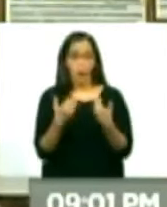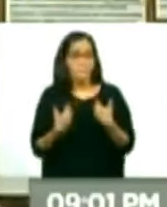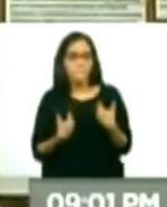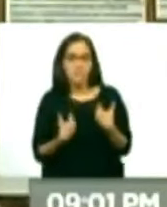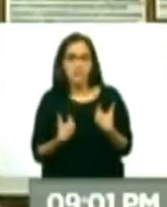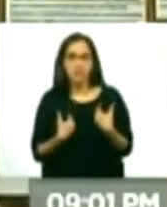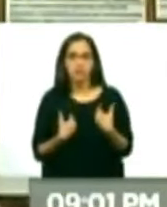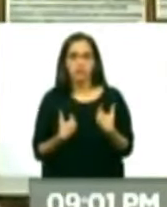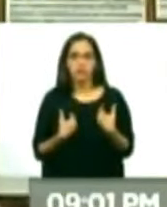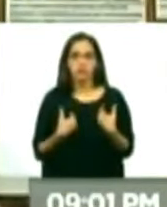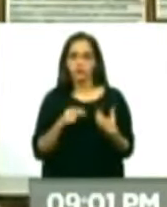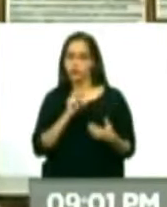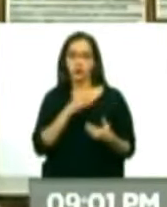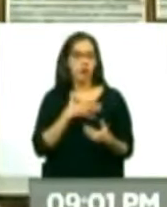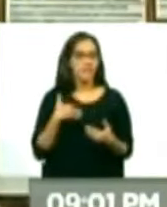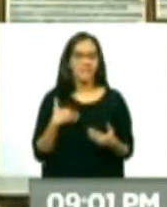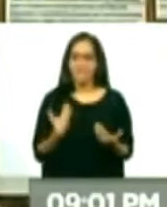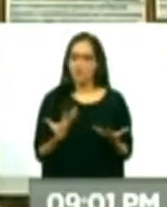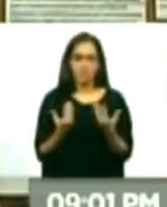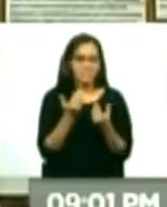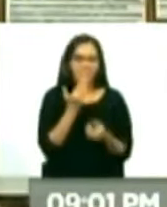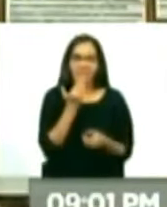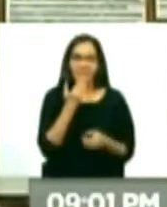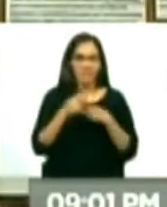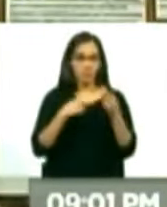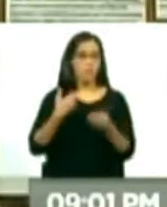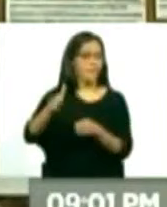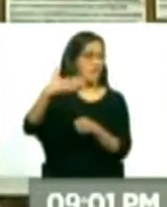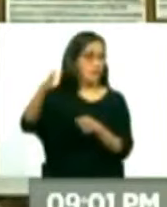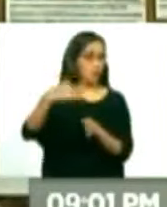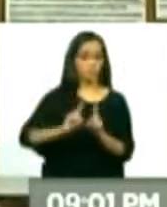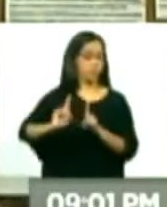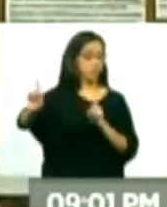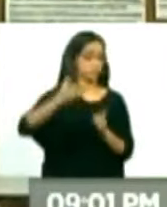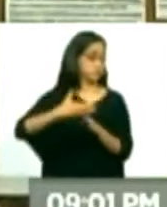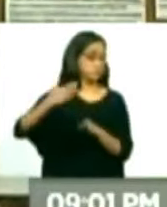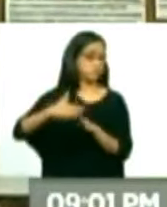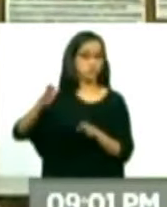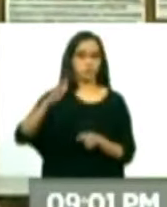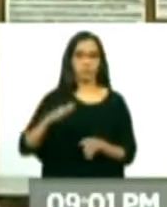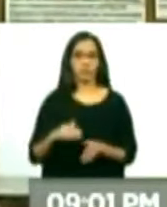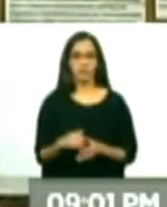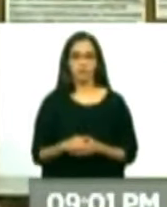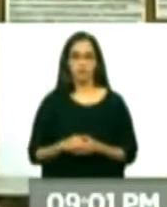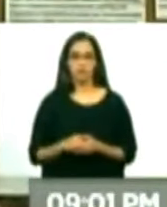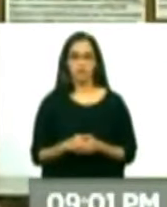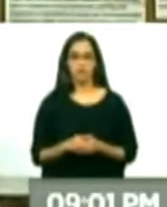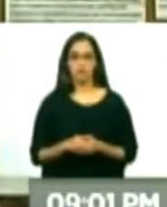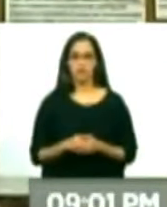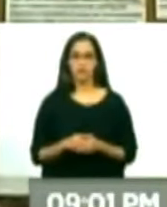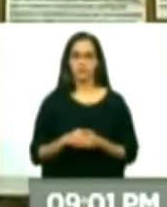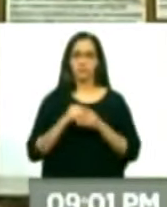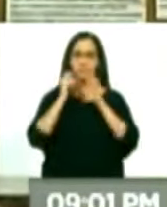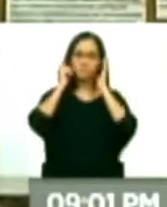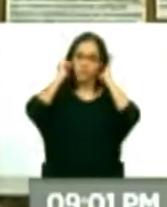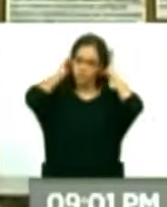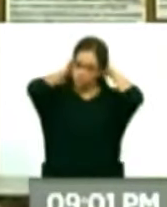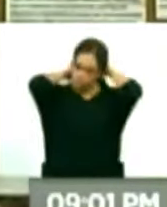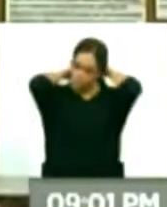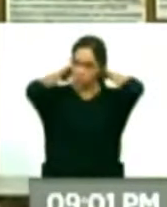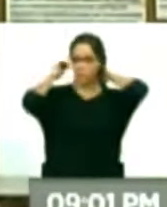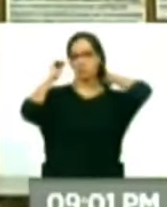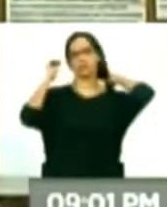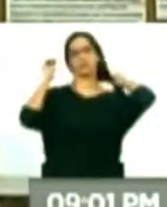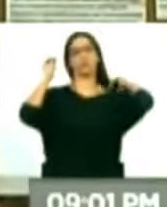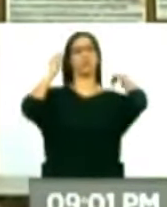Yo no la quiero al lado de la revolución. No, no, no, bien lejos yo. Muy lejos con usted. Muy lejos. No, no, métase